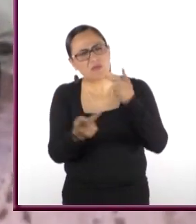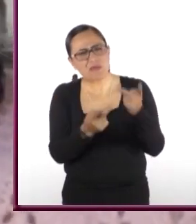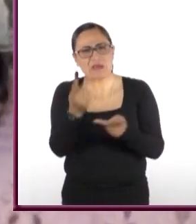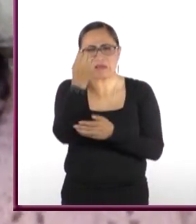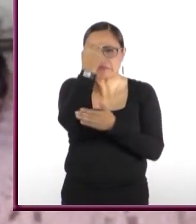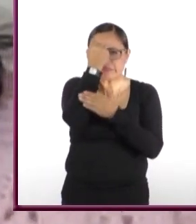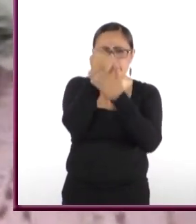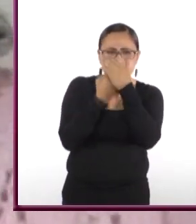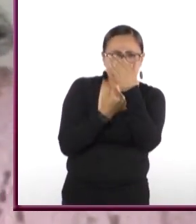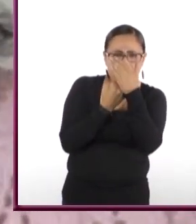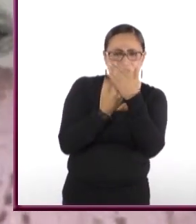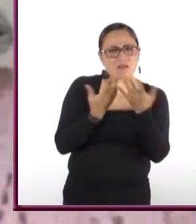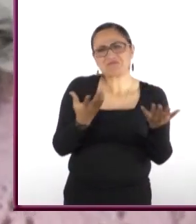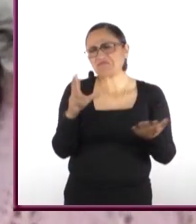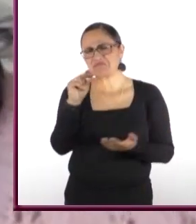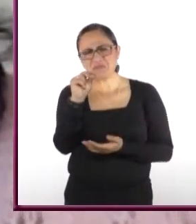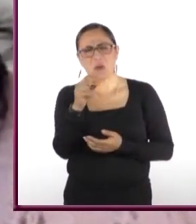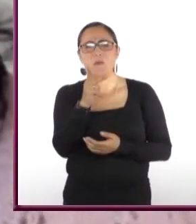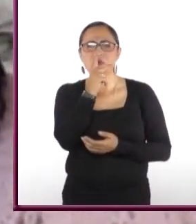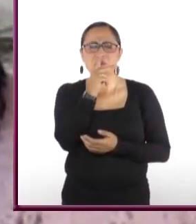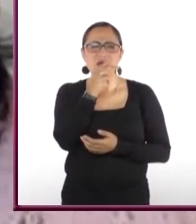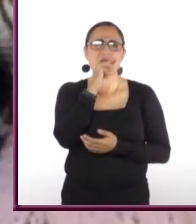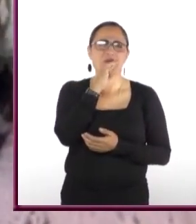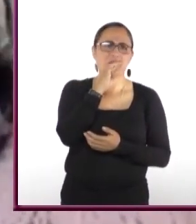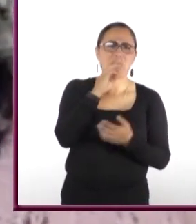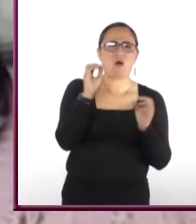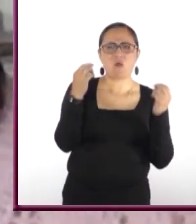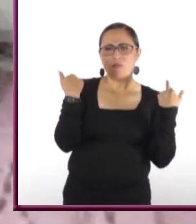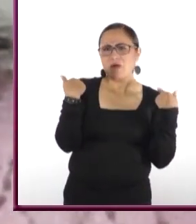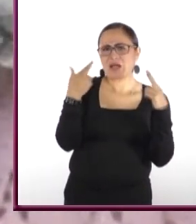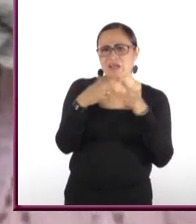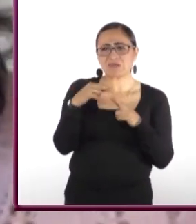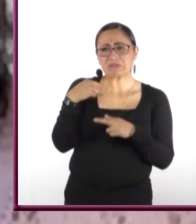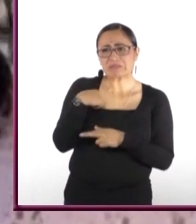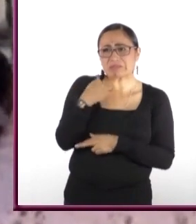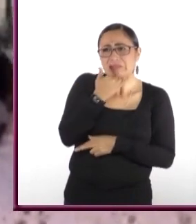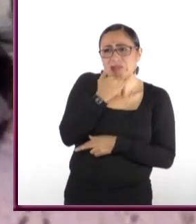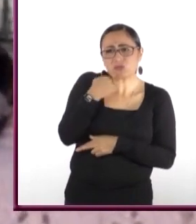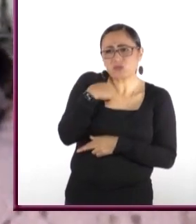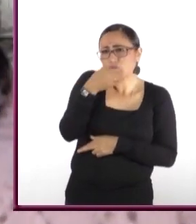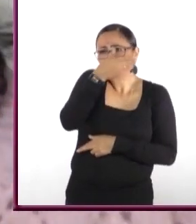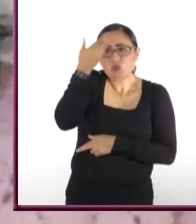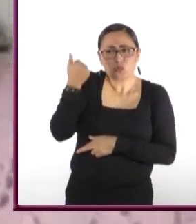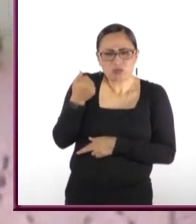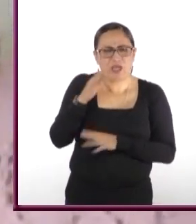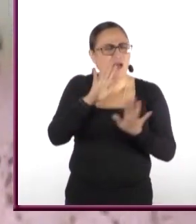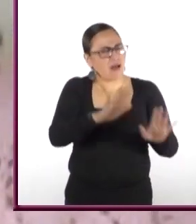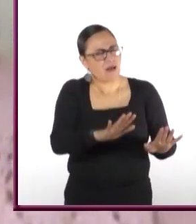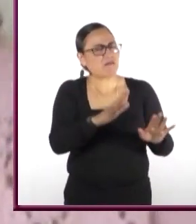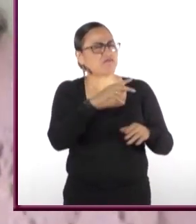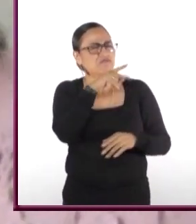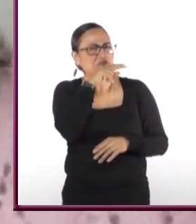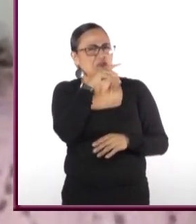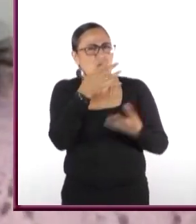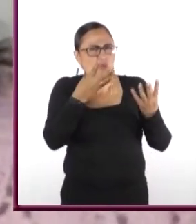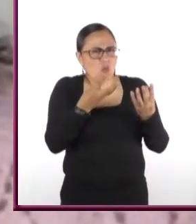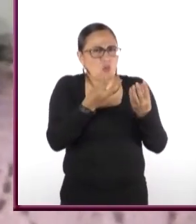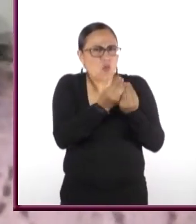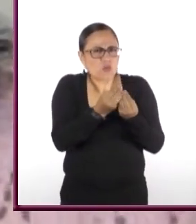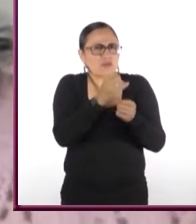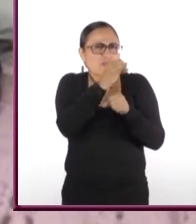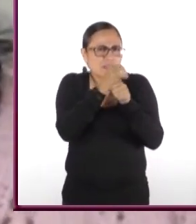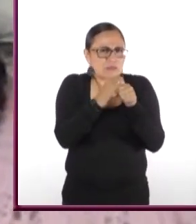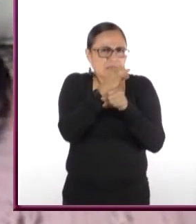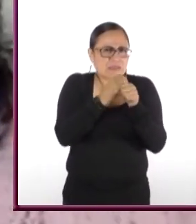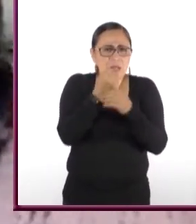tener pena, las mamás, los papás, el profesorado, de decir, no sé, pero lo investigamos juntos.